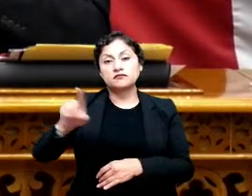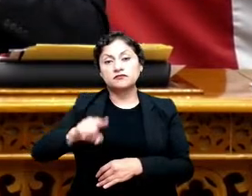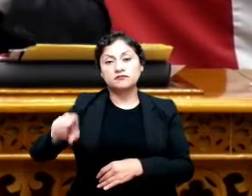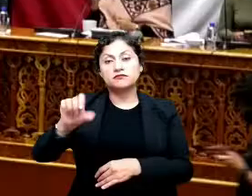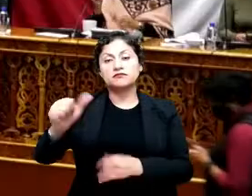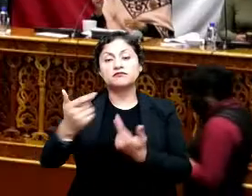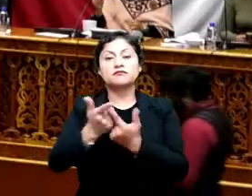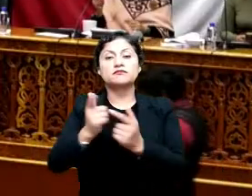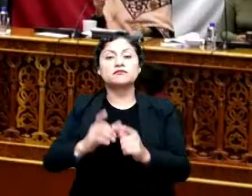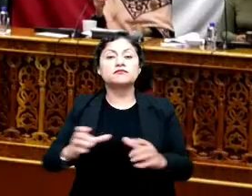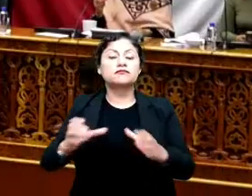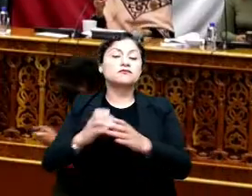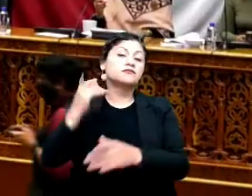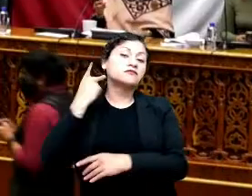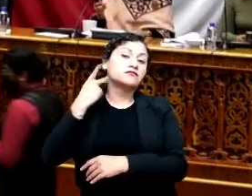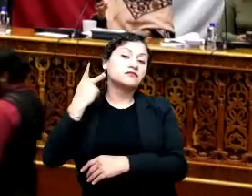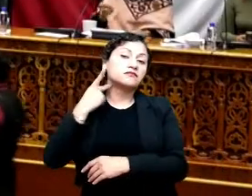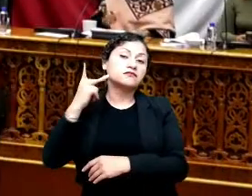Verde Ecologista.